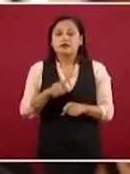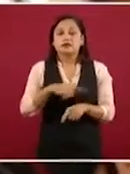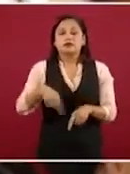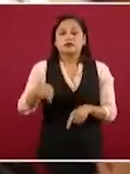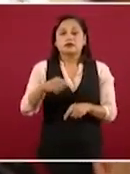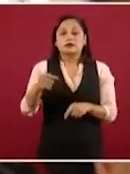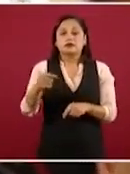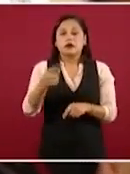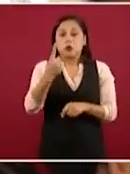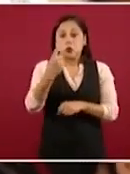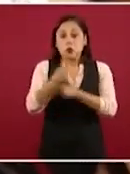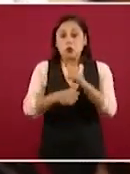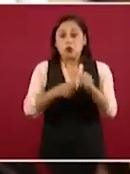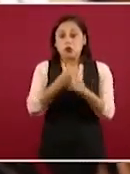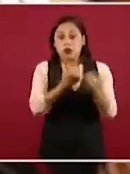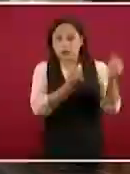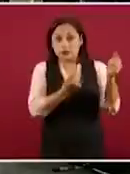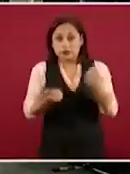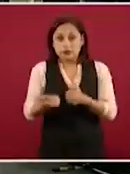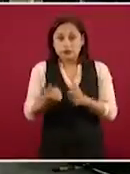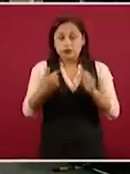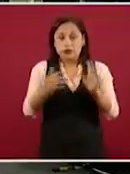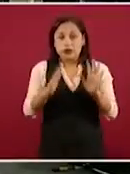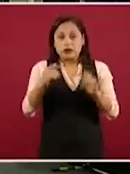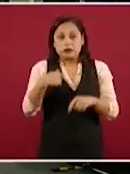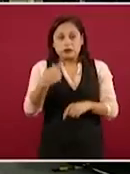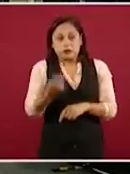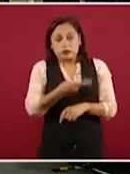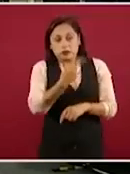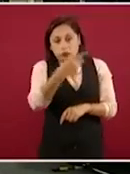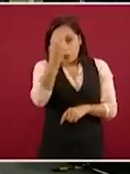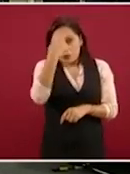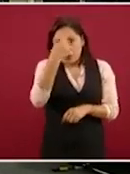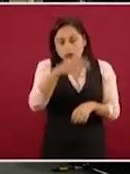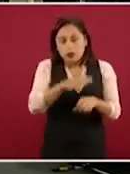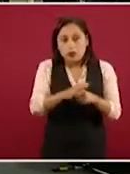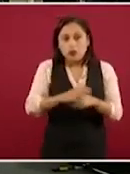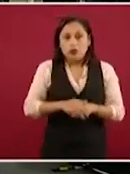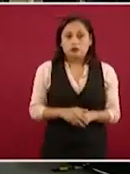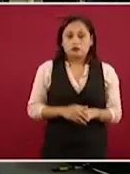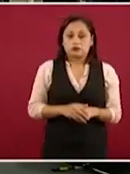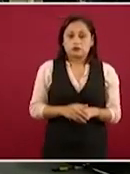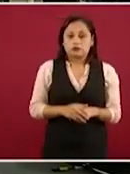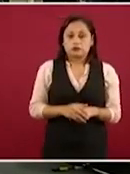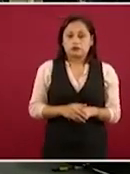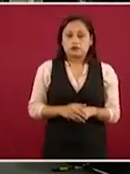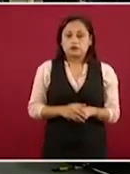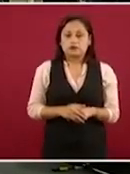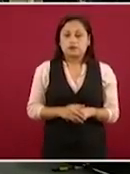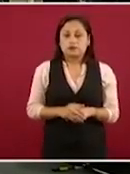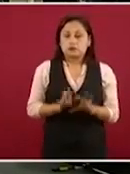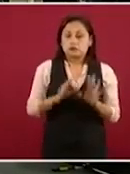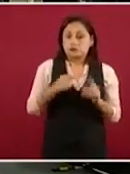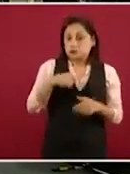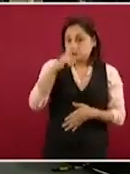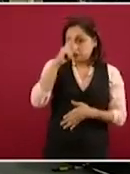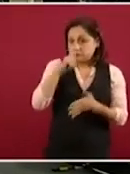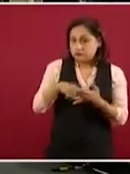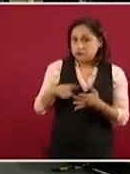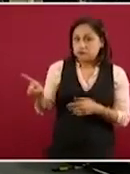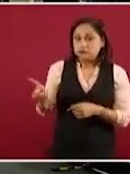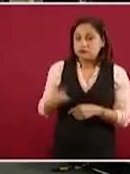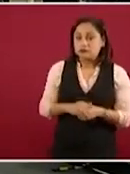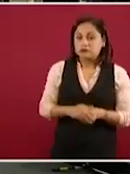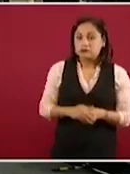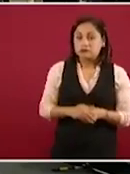al respecto? Y si me permite una segunda pregunta, señor sí, presidente. Yo creo que ya tiene la información general. A ver.